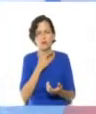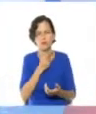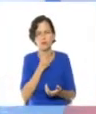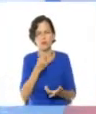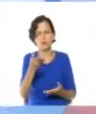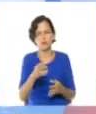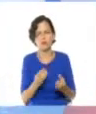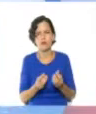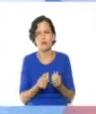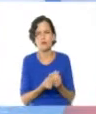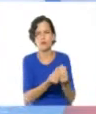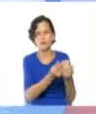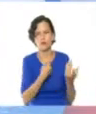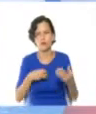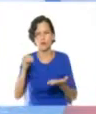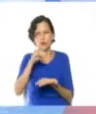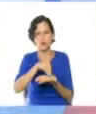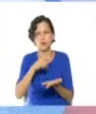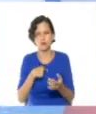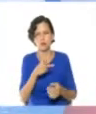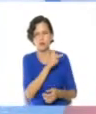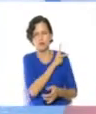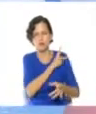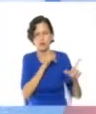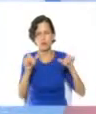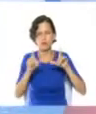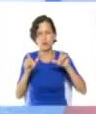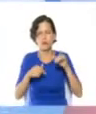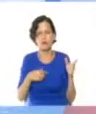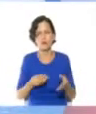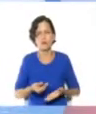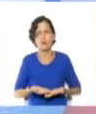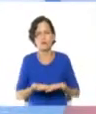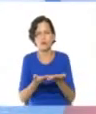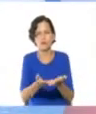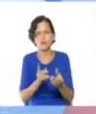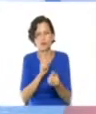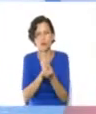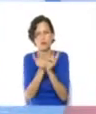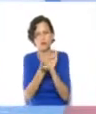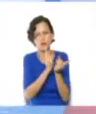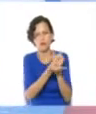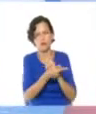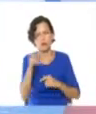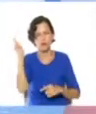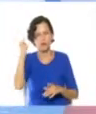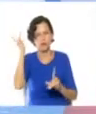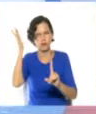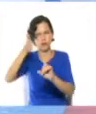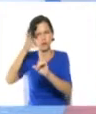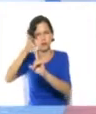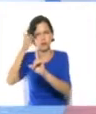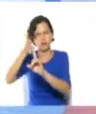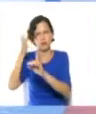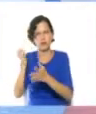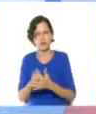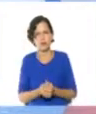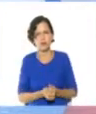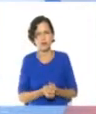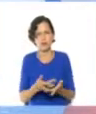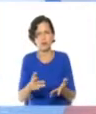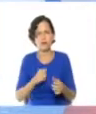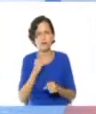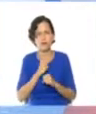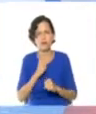mí acompañarles nuevamente a través de la señal de IBTV para brindarles adaptaciones curriculares, orientaciones y recomendaciones a